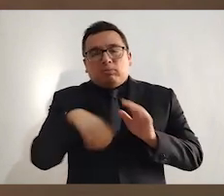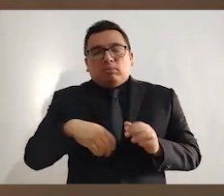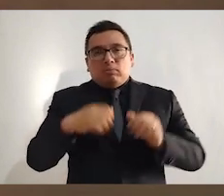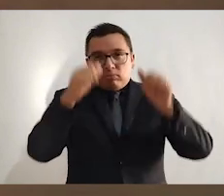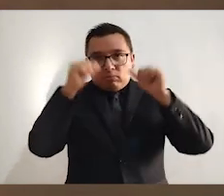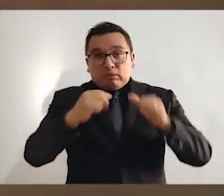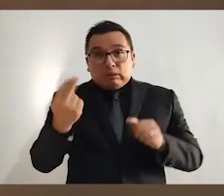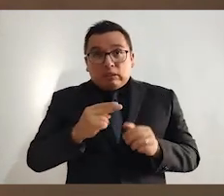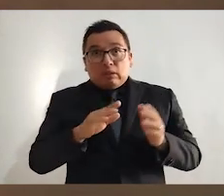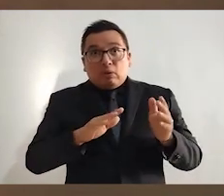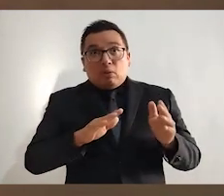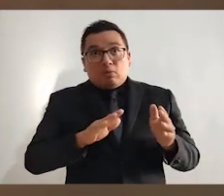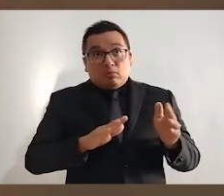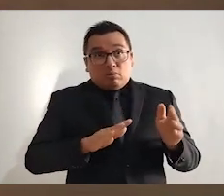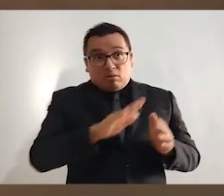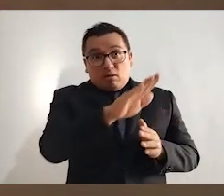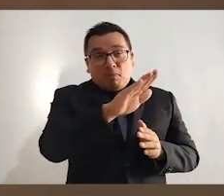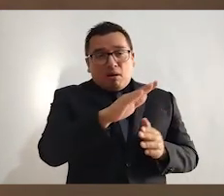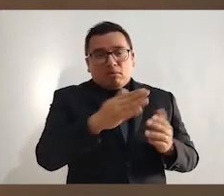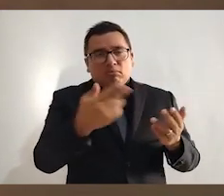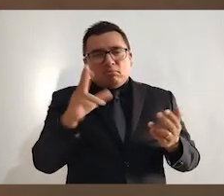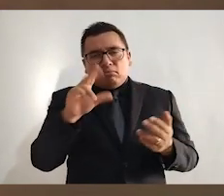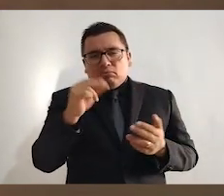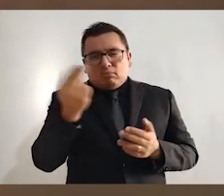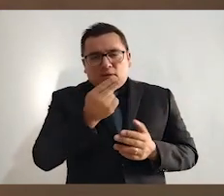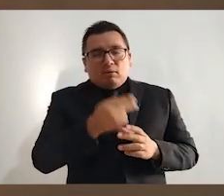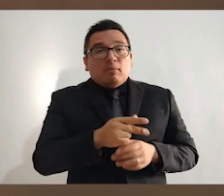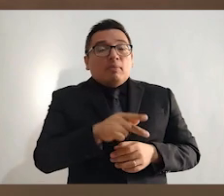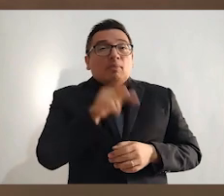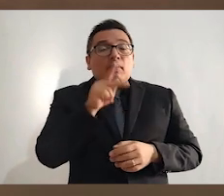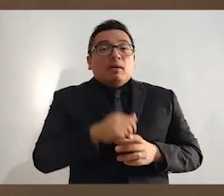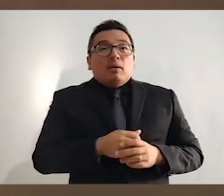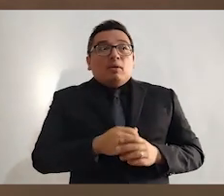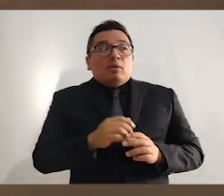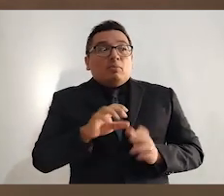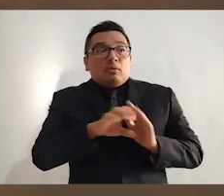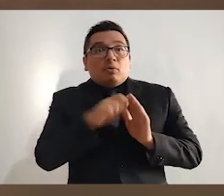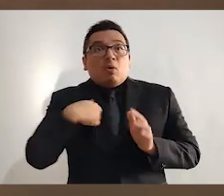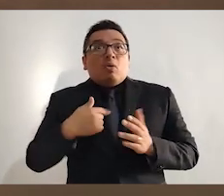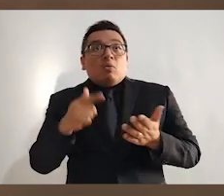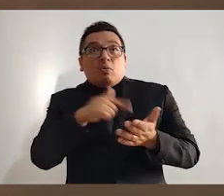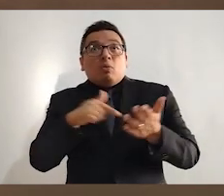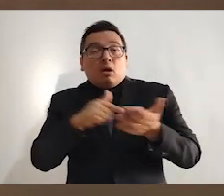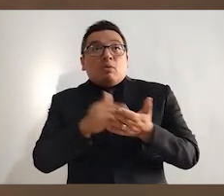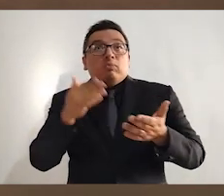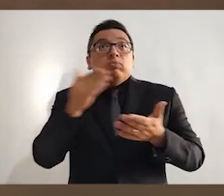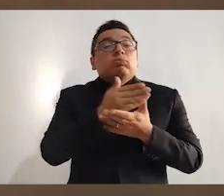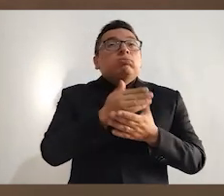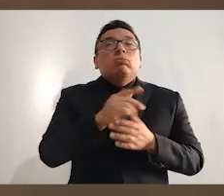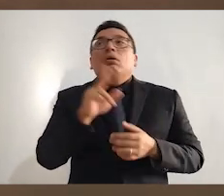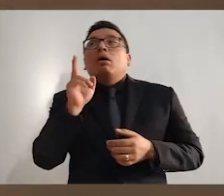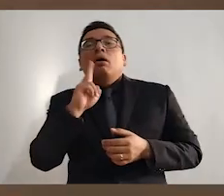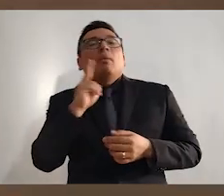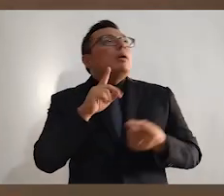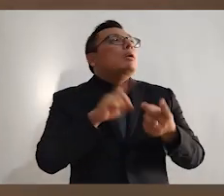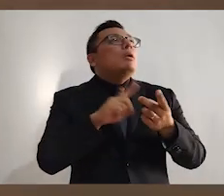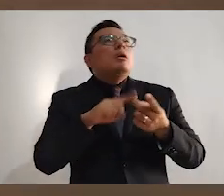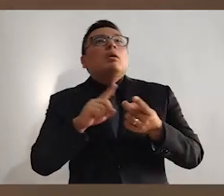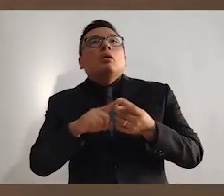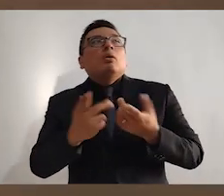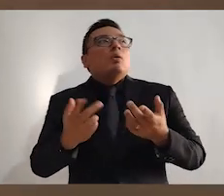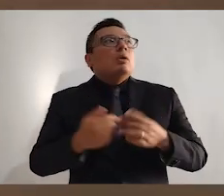discapacidad visual no es indispensable que haya una rampa, pero sí el poder llegar al lugar, el dar con la casilla que